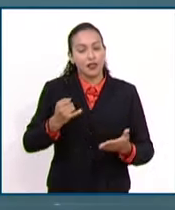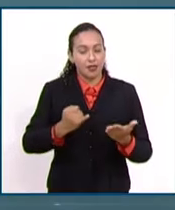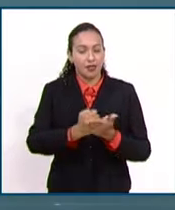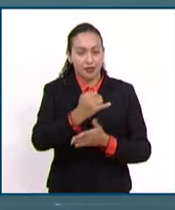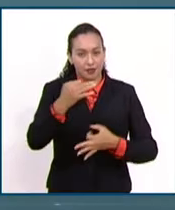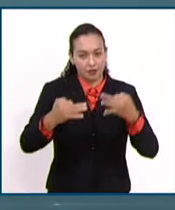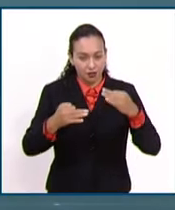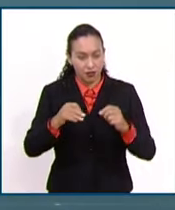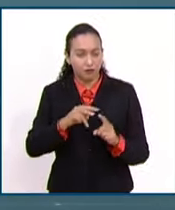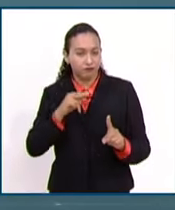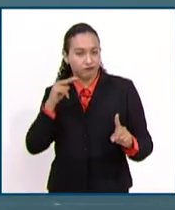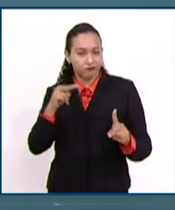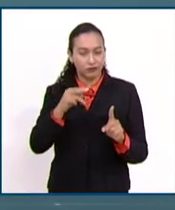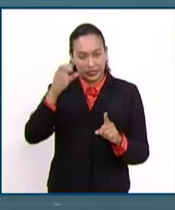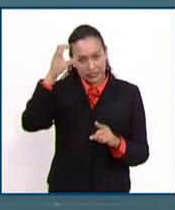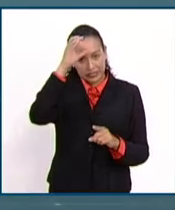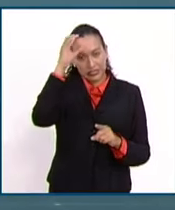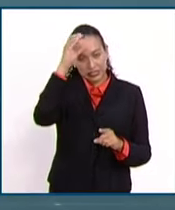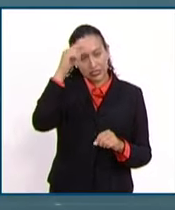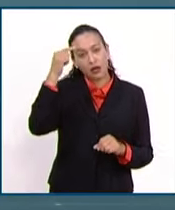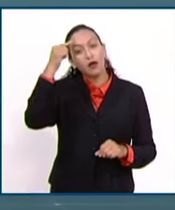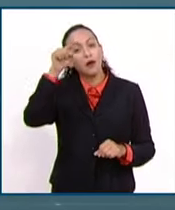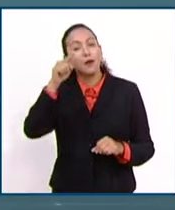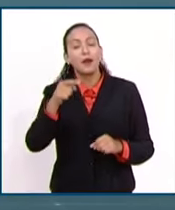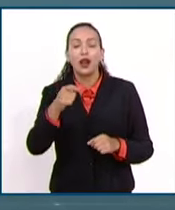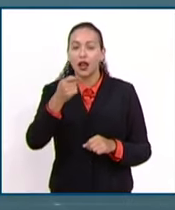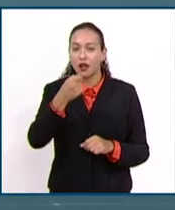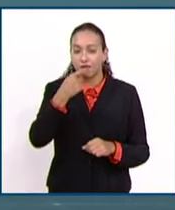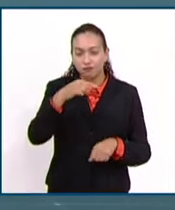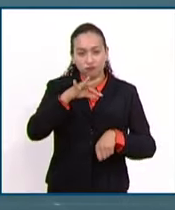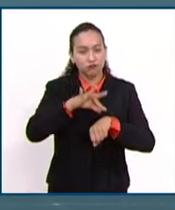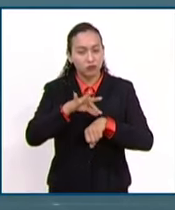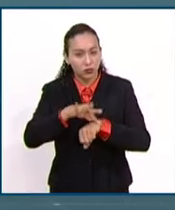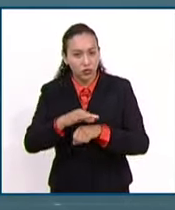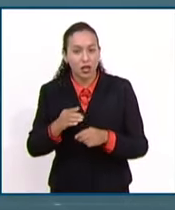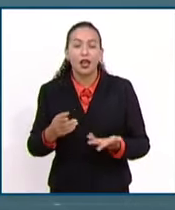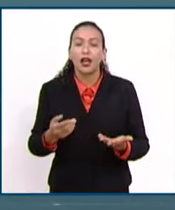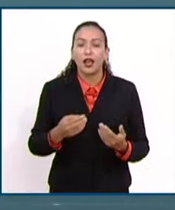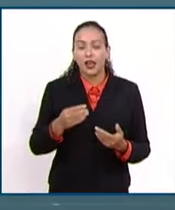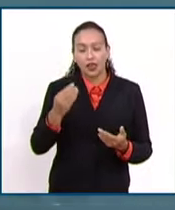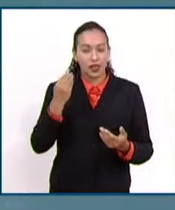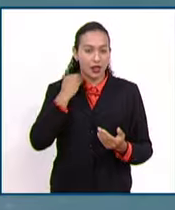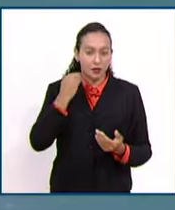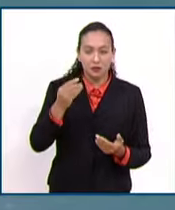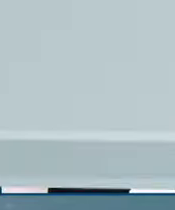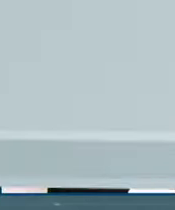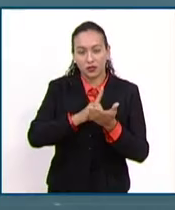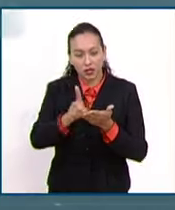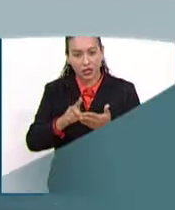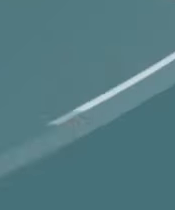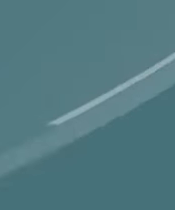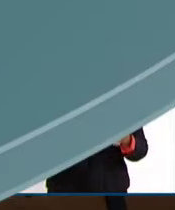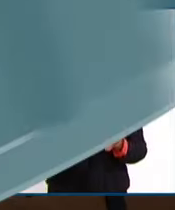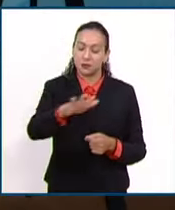enfoques jurídicos y científicos en la práctica de la medicina y derecho y urbanismo.